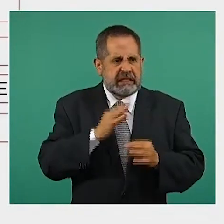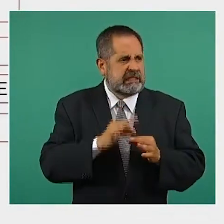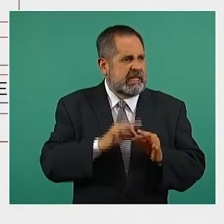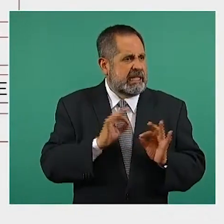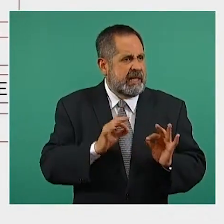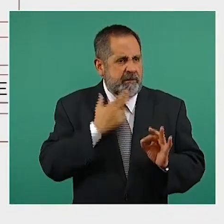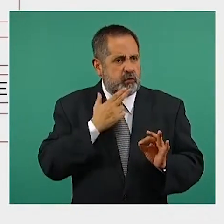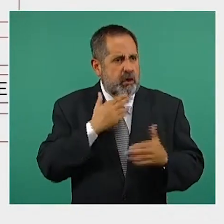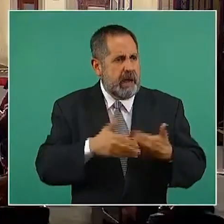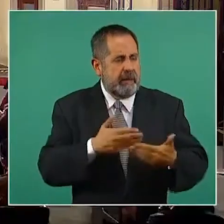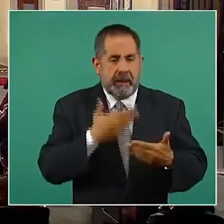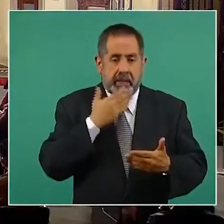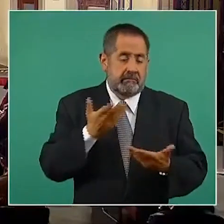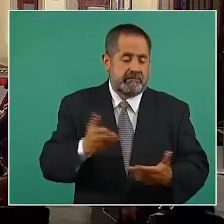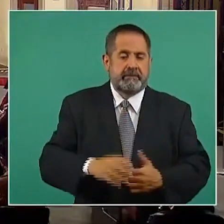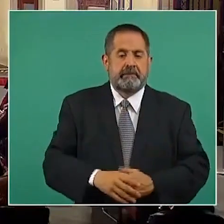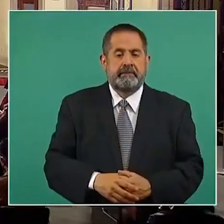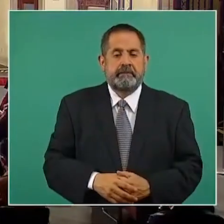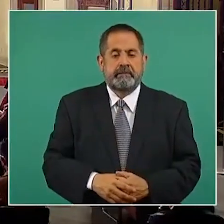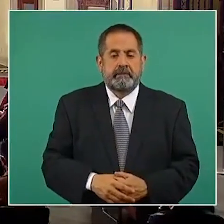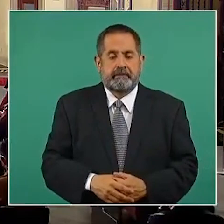tenemos presencia. En la siguiente, por favor.